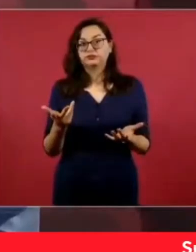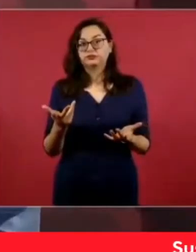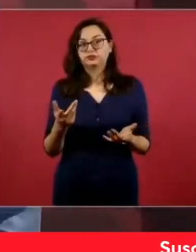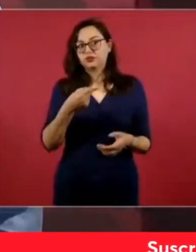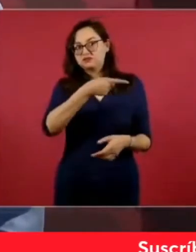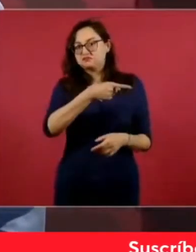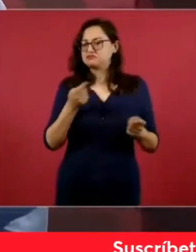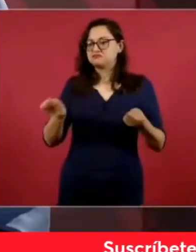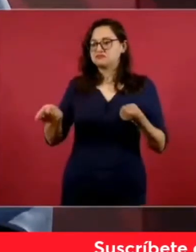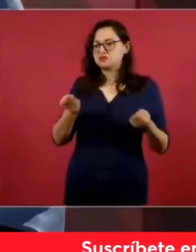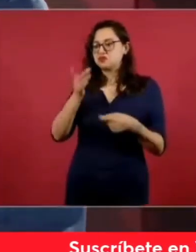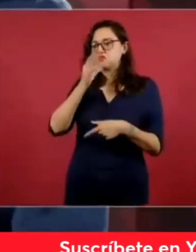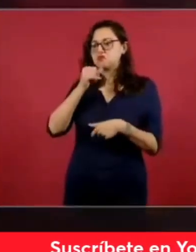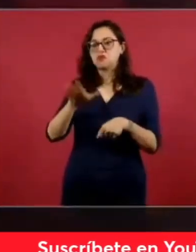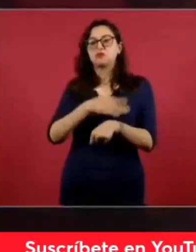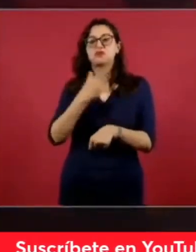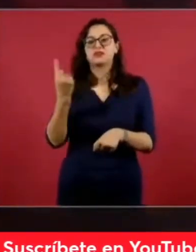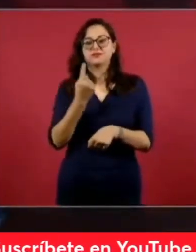busque equilibrar.